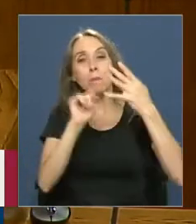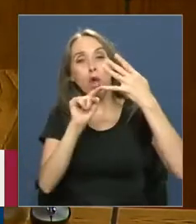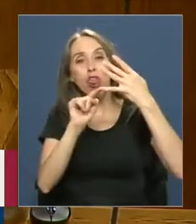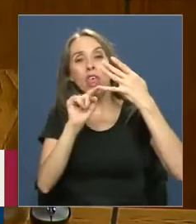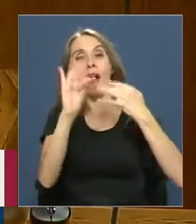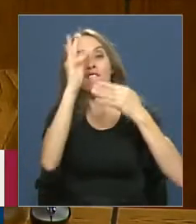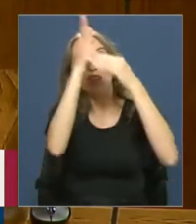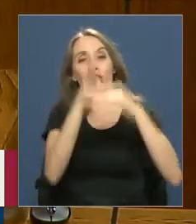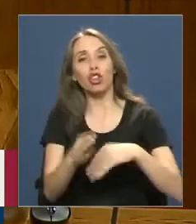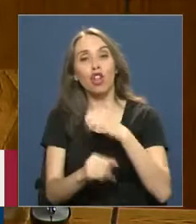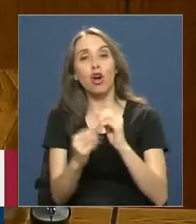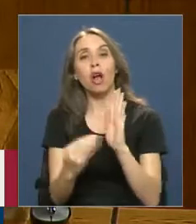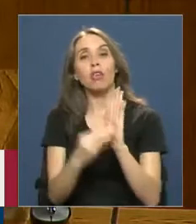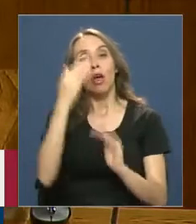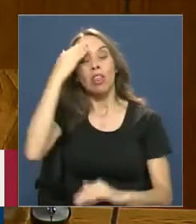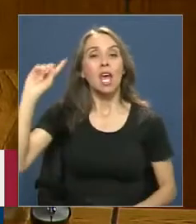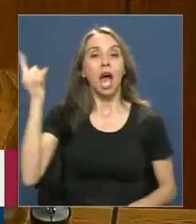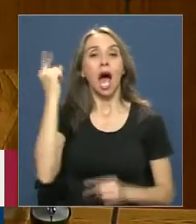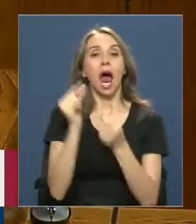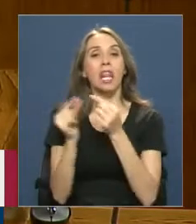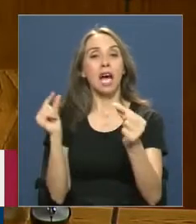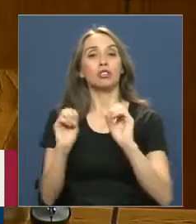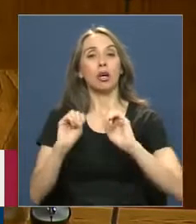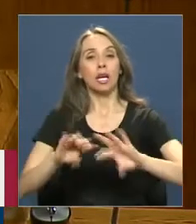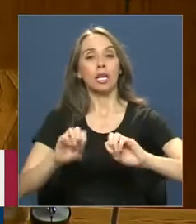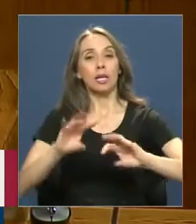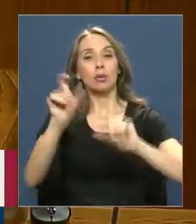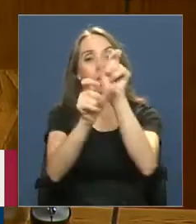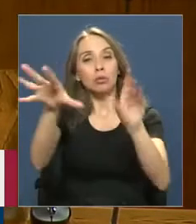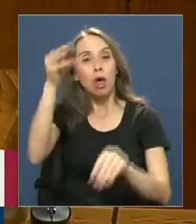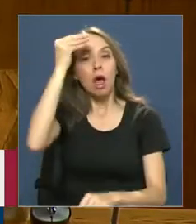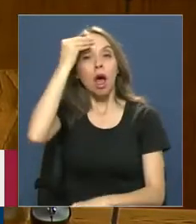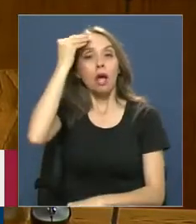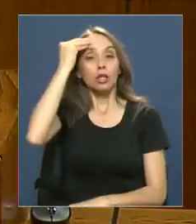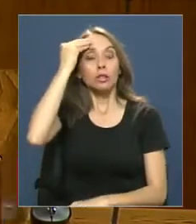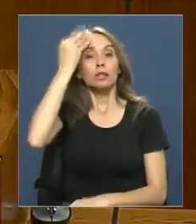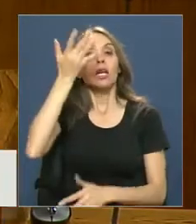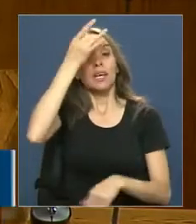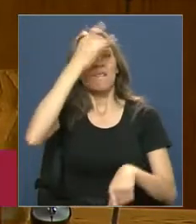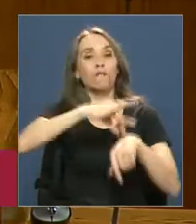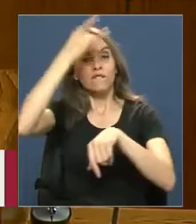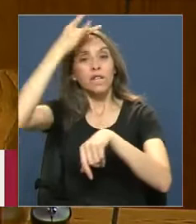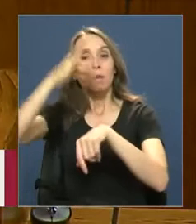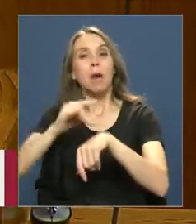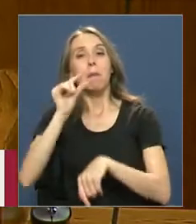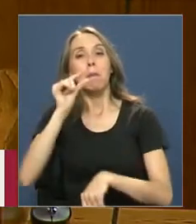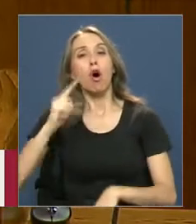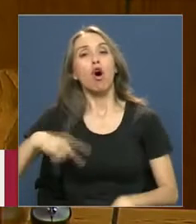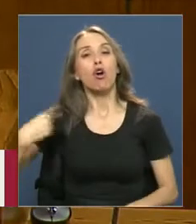cada año como el Día Nacional de la Educación y Concientización de las Enfermedades Poco